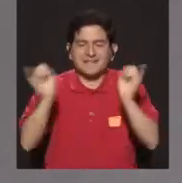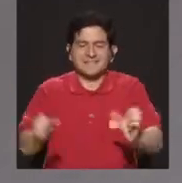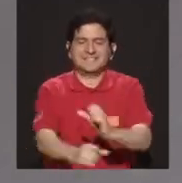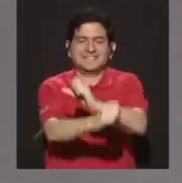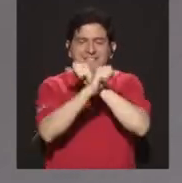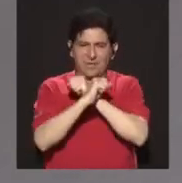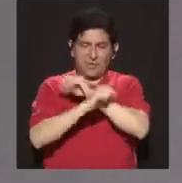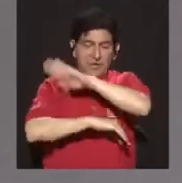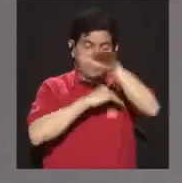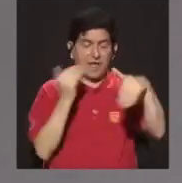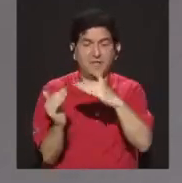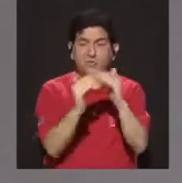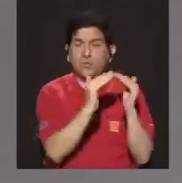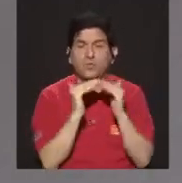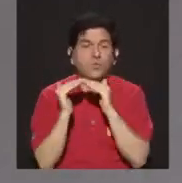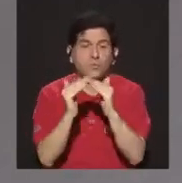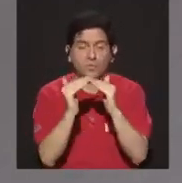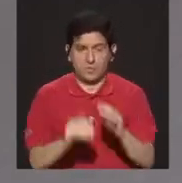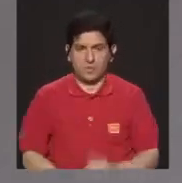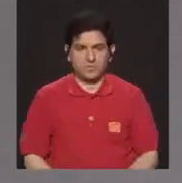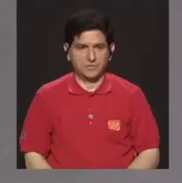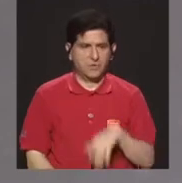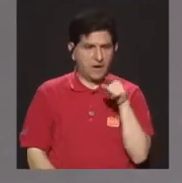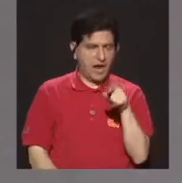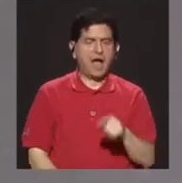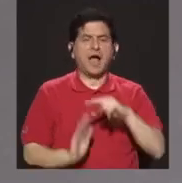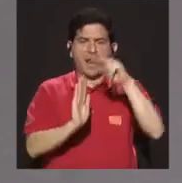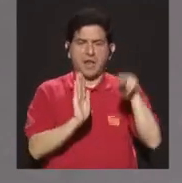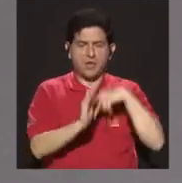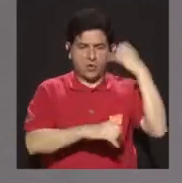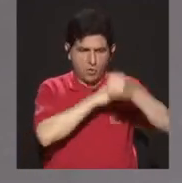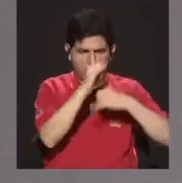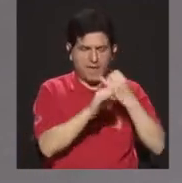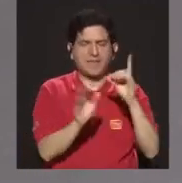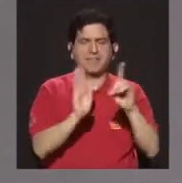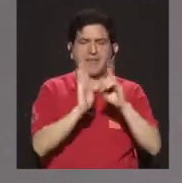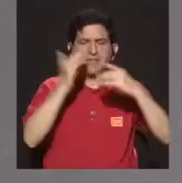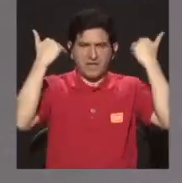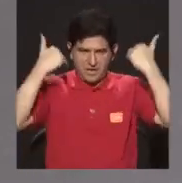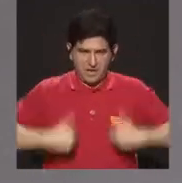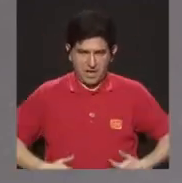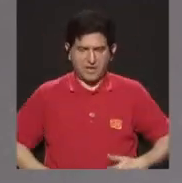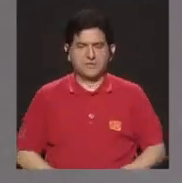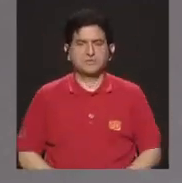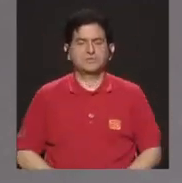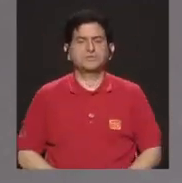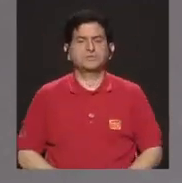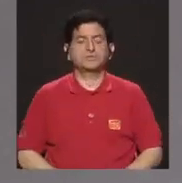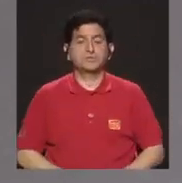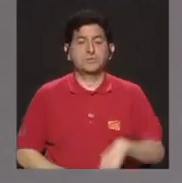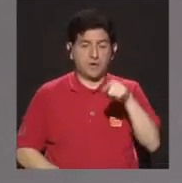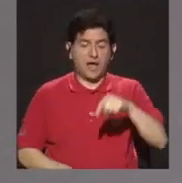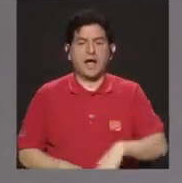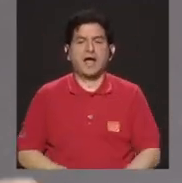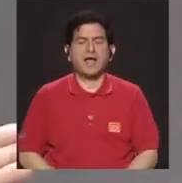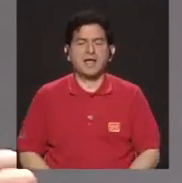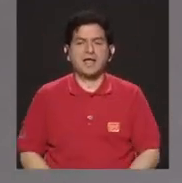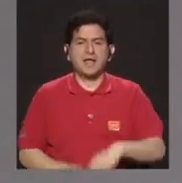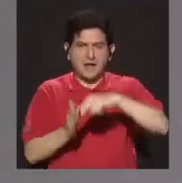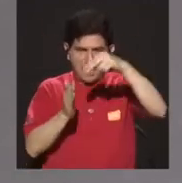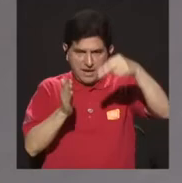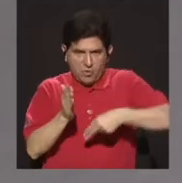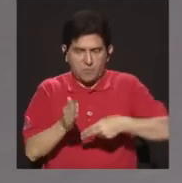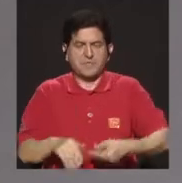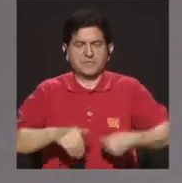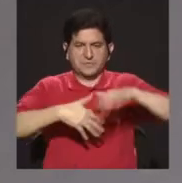asegurar que toda la población y los estándares internacionales de derechos humanos específicamente la comisión interamericana dice debe asegurarse la misma